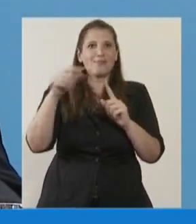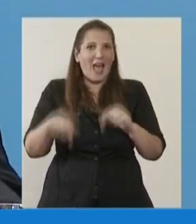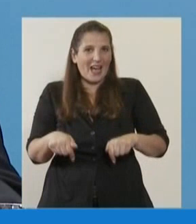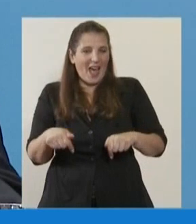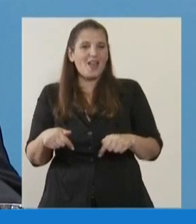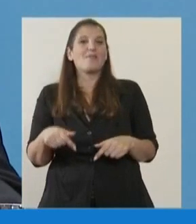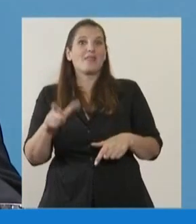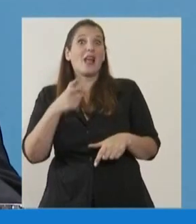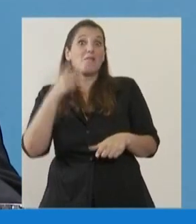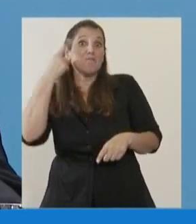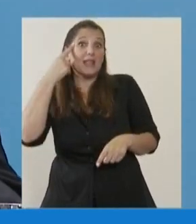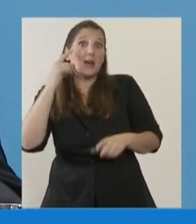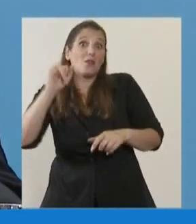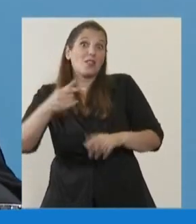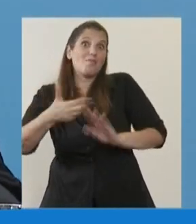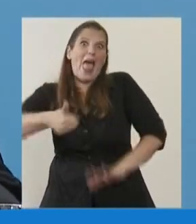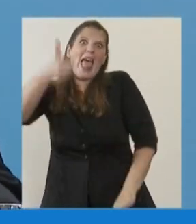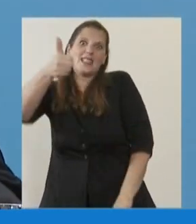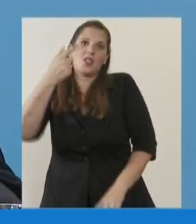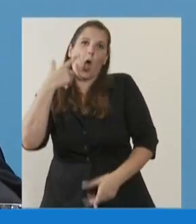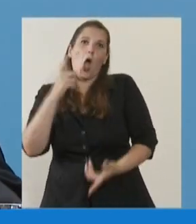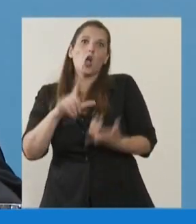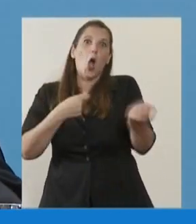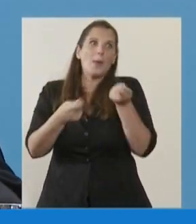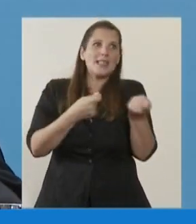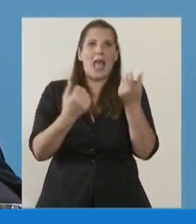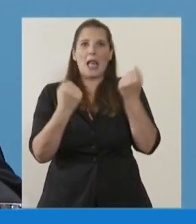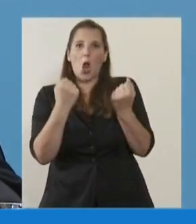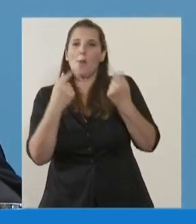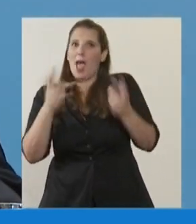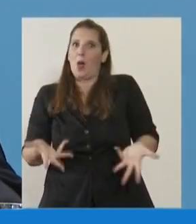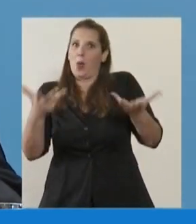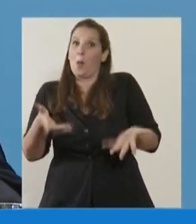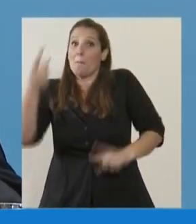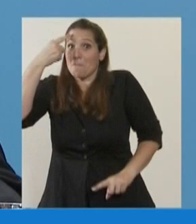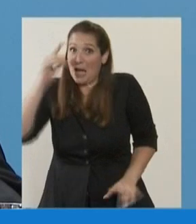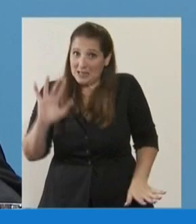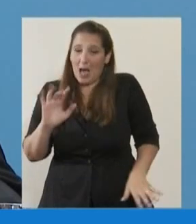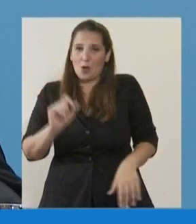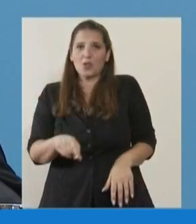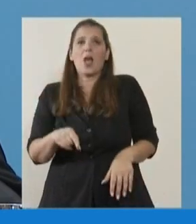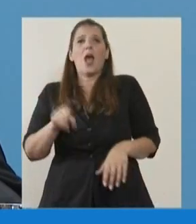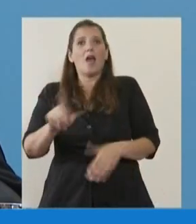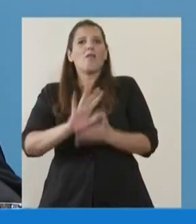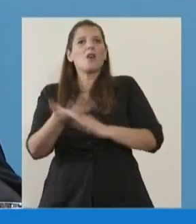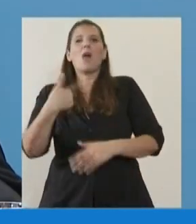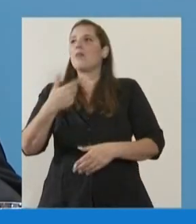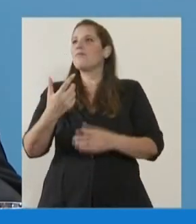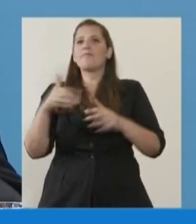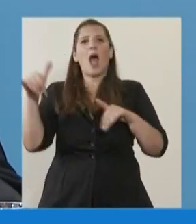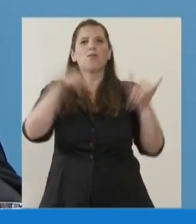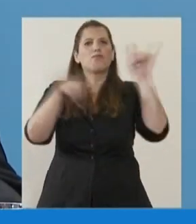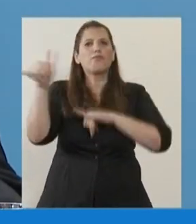Es decir, que creemos que va a ser también un éxito comercial para la compañía. En un mercado de cabotaje que para nosotros